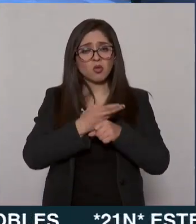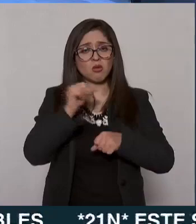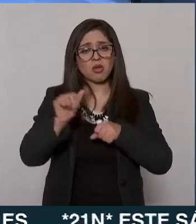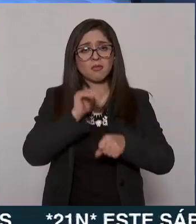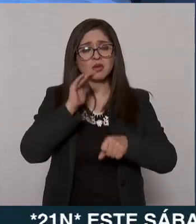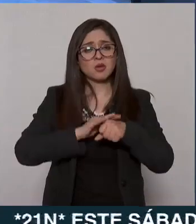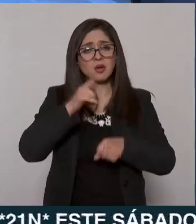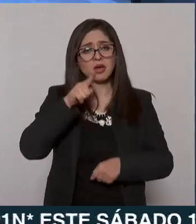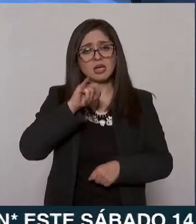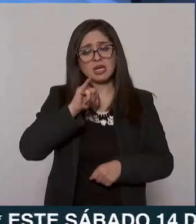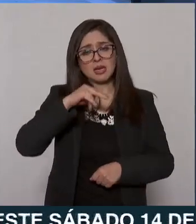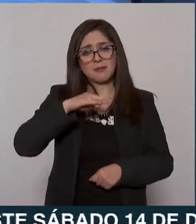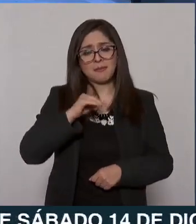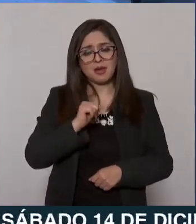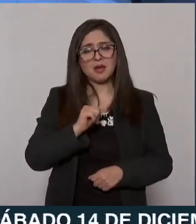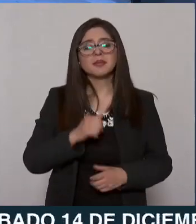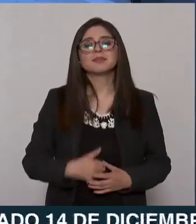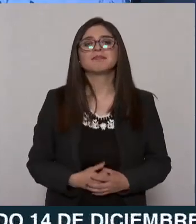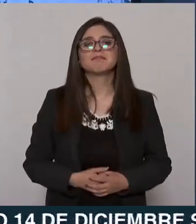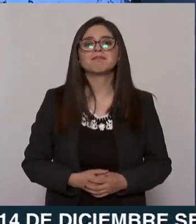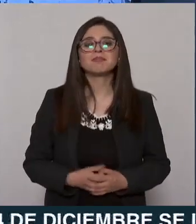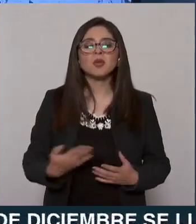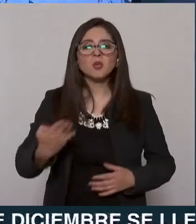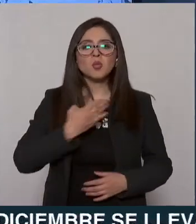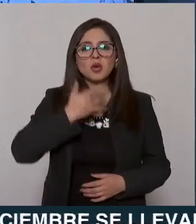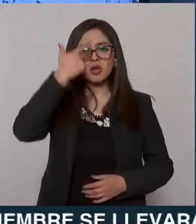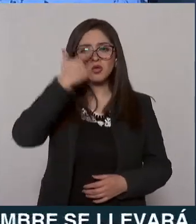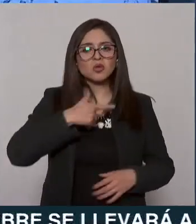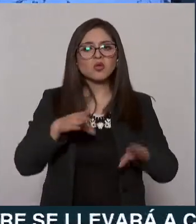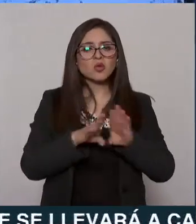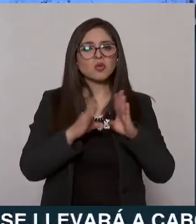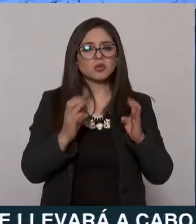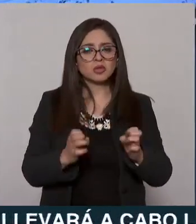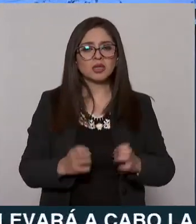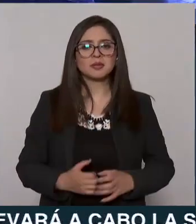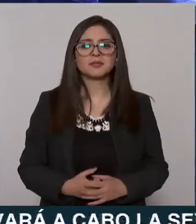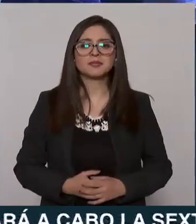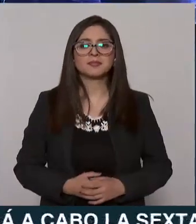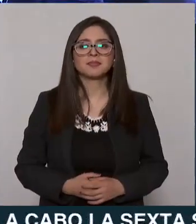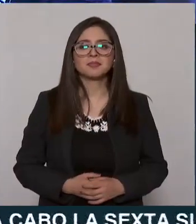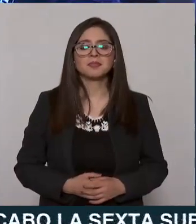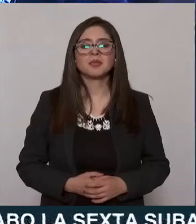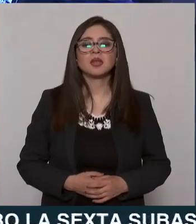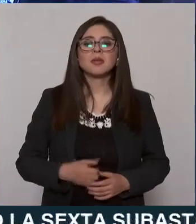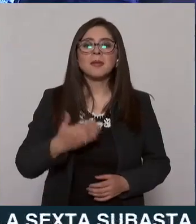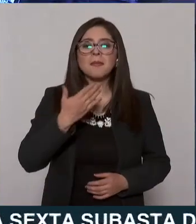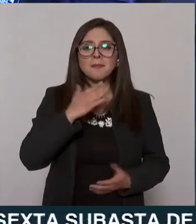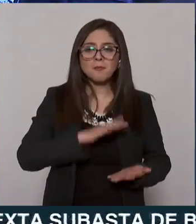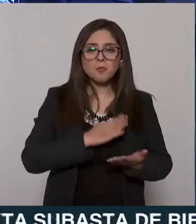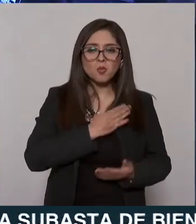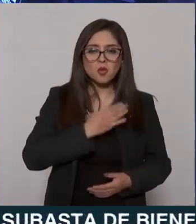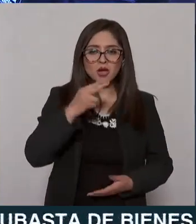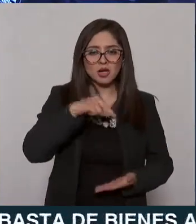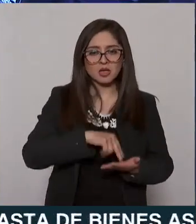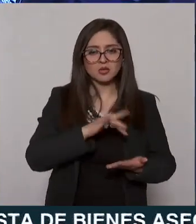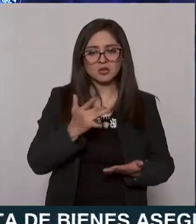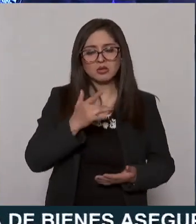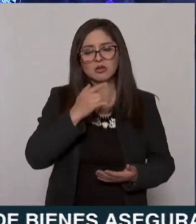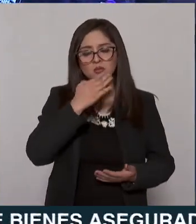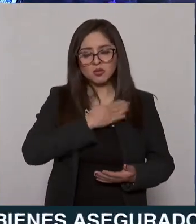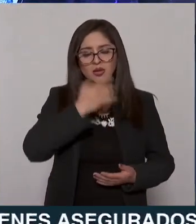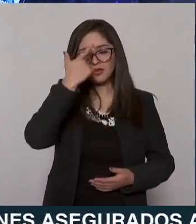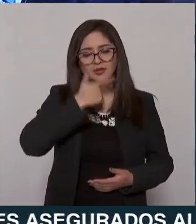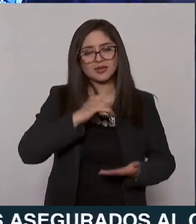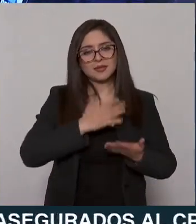Administración del INVAL. Muy buenas noches, Pedro, ¿cómo está? Muy buenas noches, muy bien, afortunadamente. Pedro, pues algunos